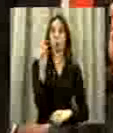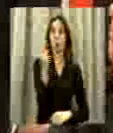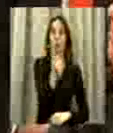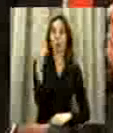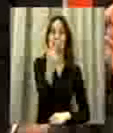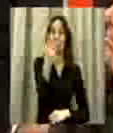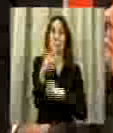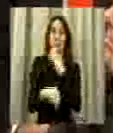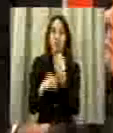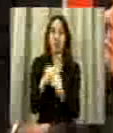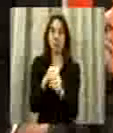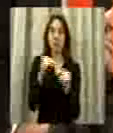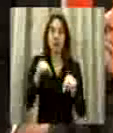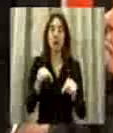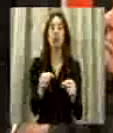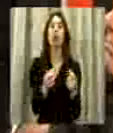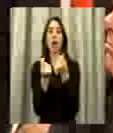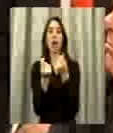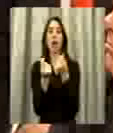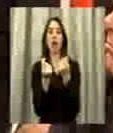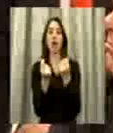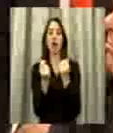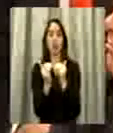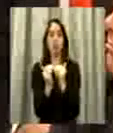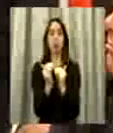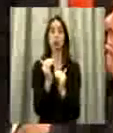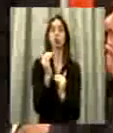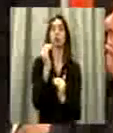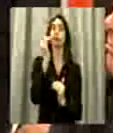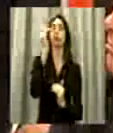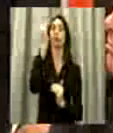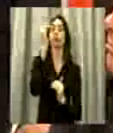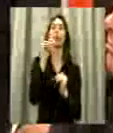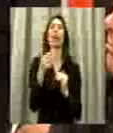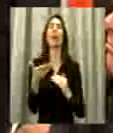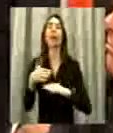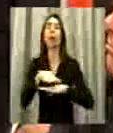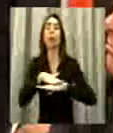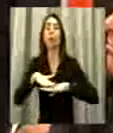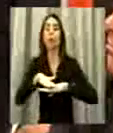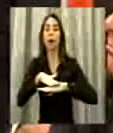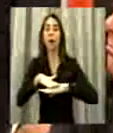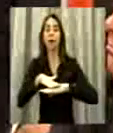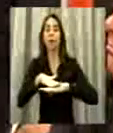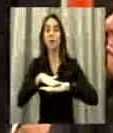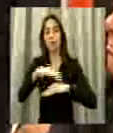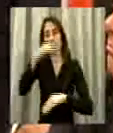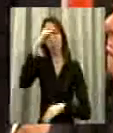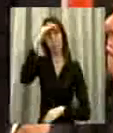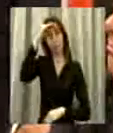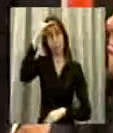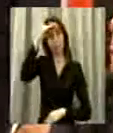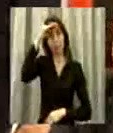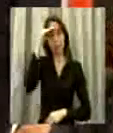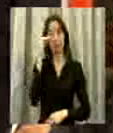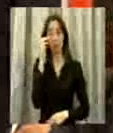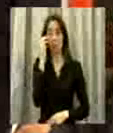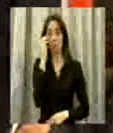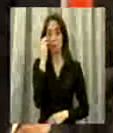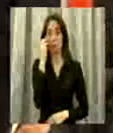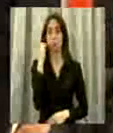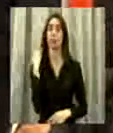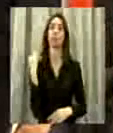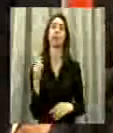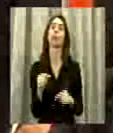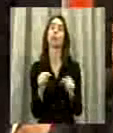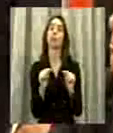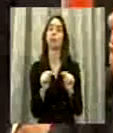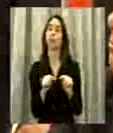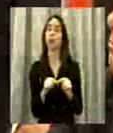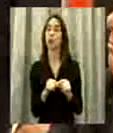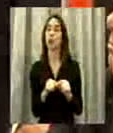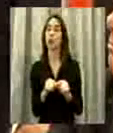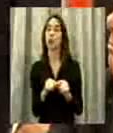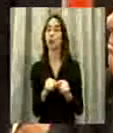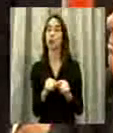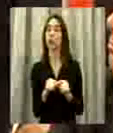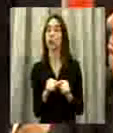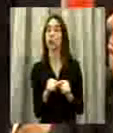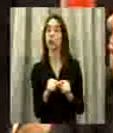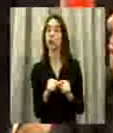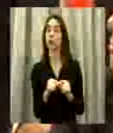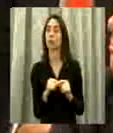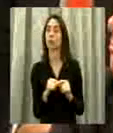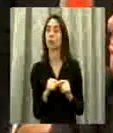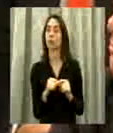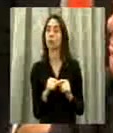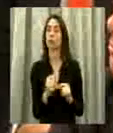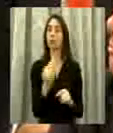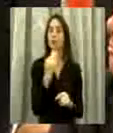recuperación, hablamos de una economía que crece y este crecimiento está basado en la confianza. De tal manera que